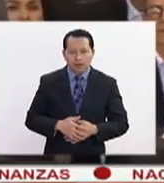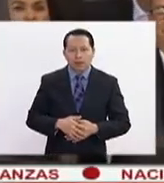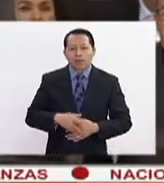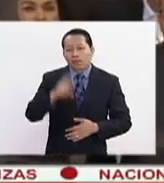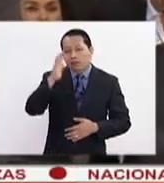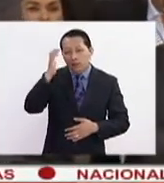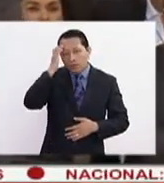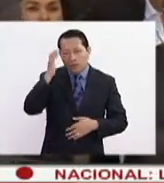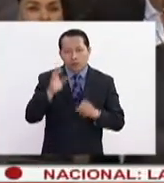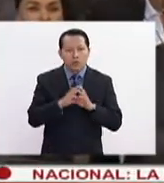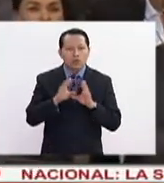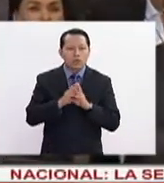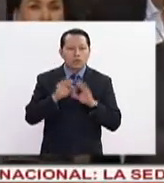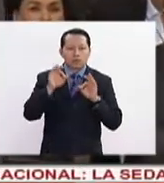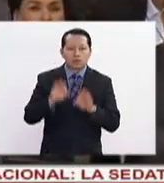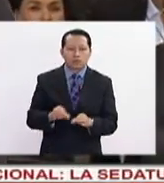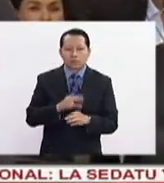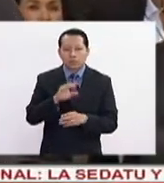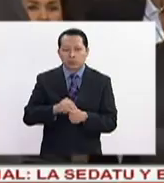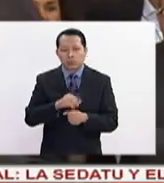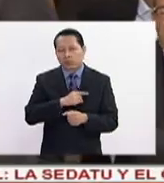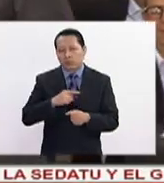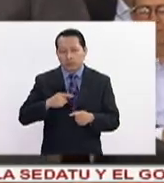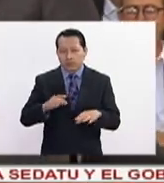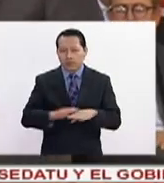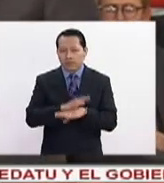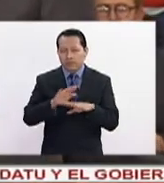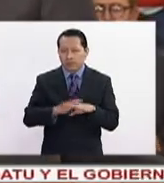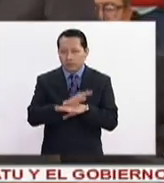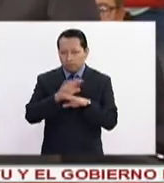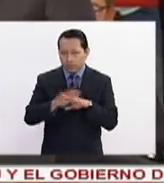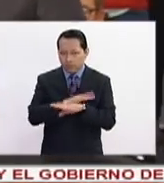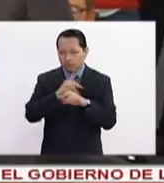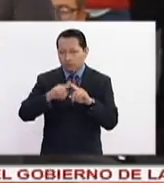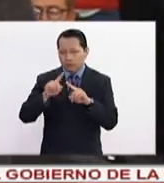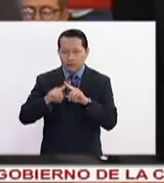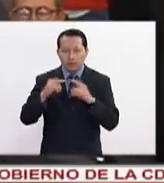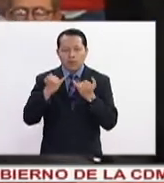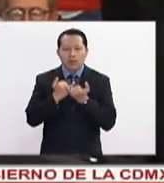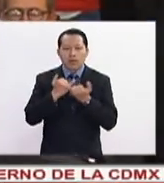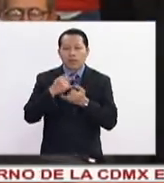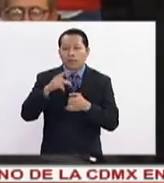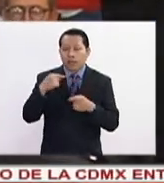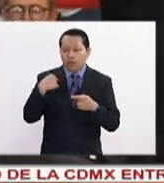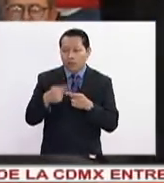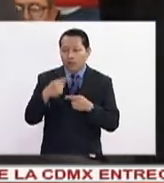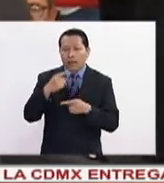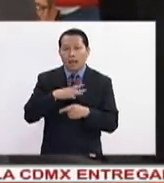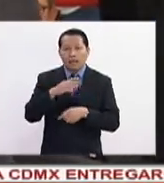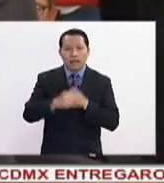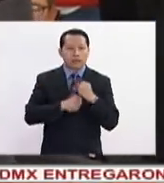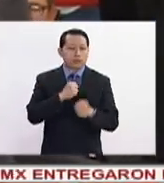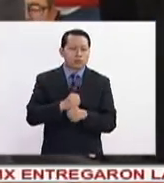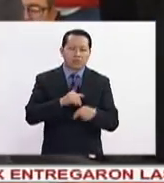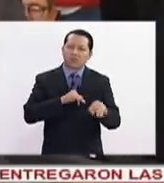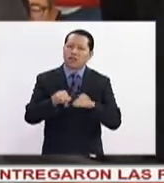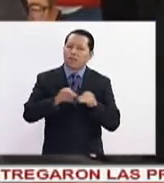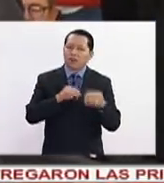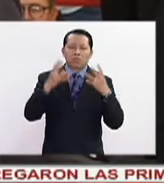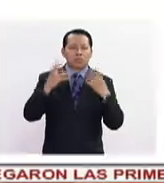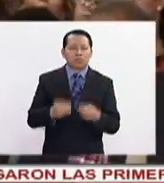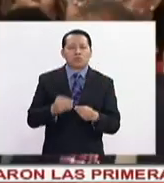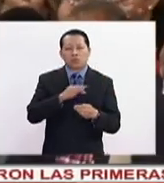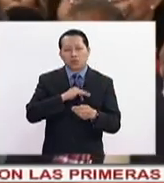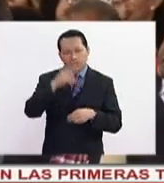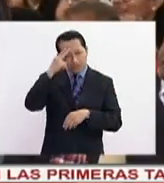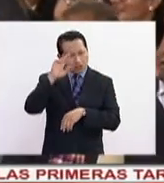Reconociendo que la realidad impone que hagamos cambios y modificaciones. Pero en estos años hemos trabajado mucho por darle a México